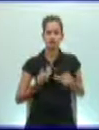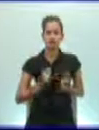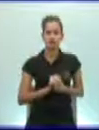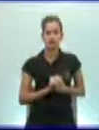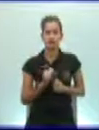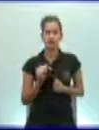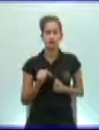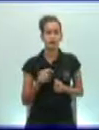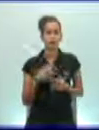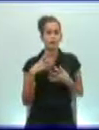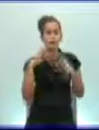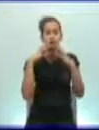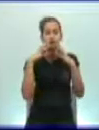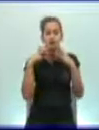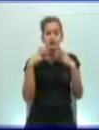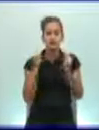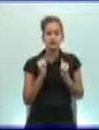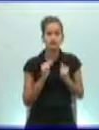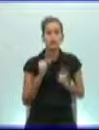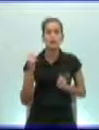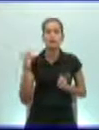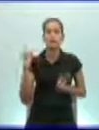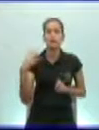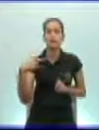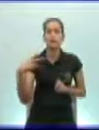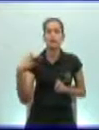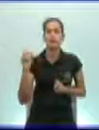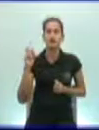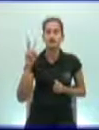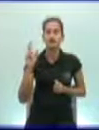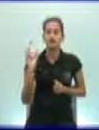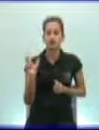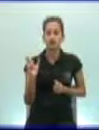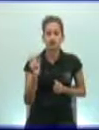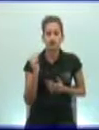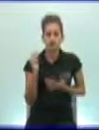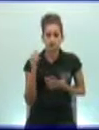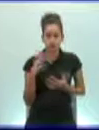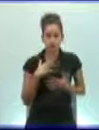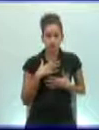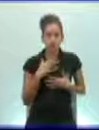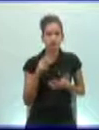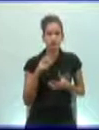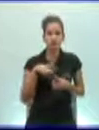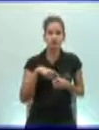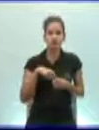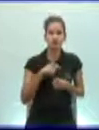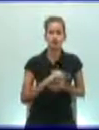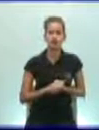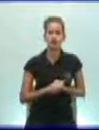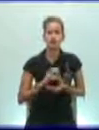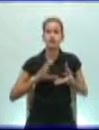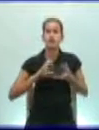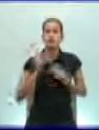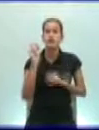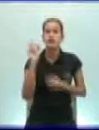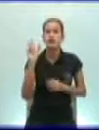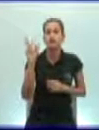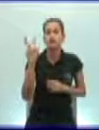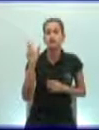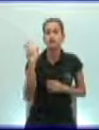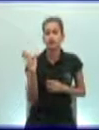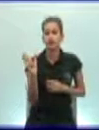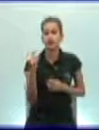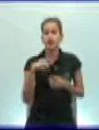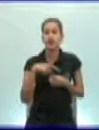parte fundamental del predicado verbal, es su núcleo. O sea, el verbo, la forma verbal, es el